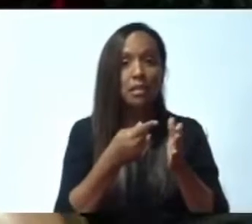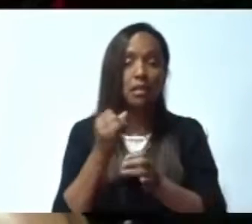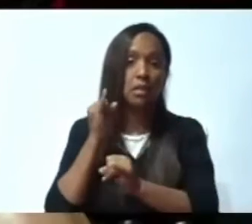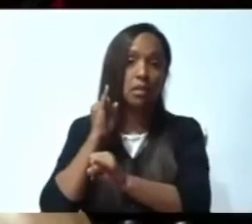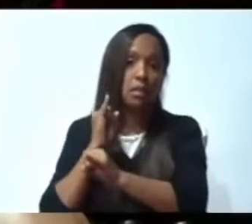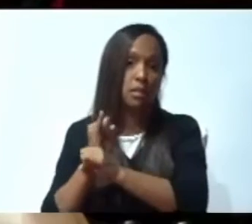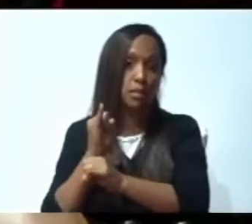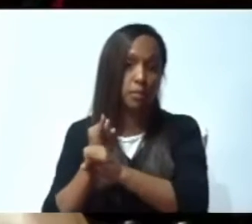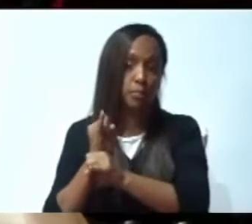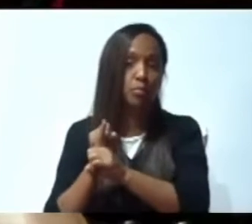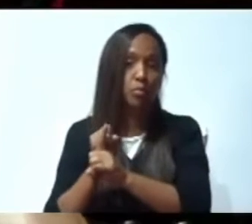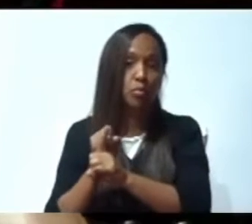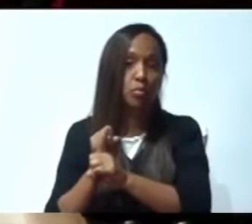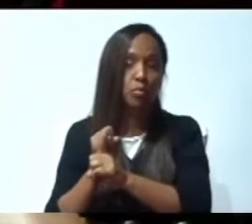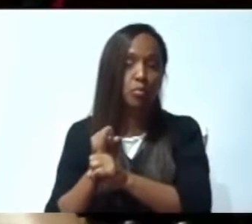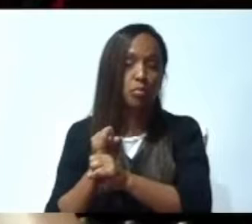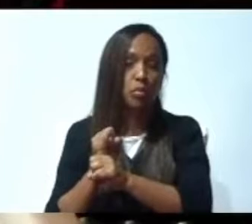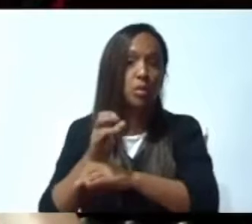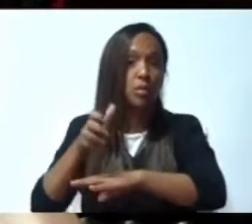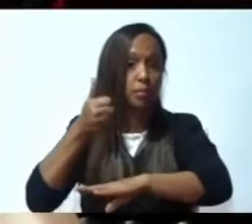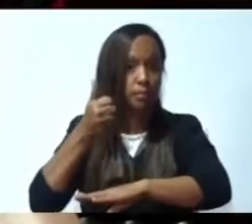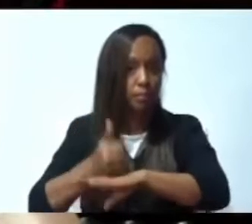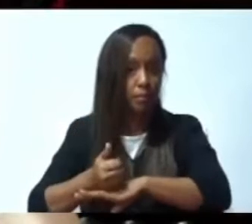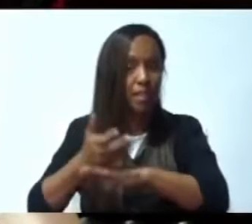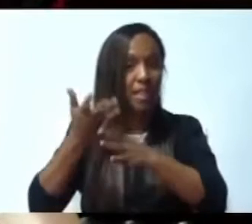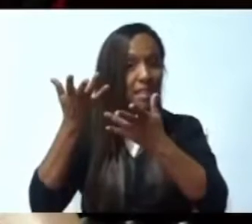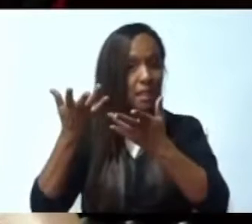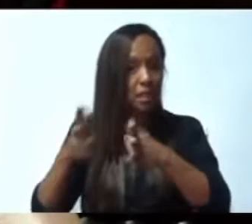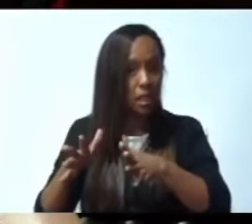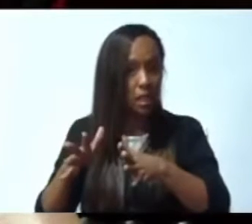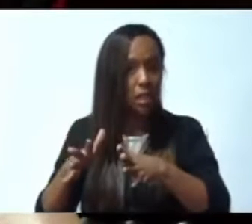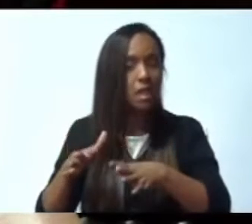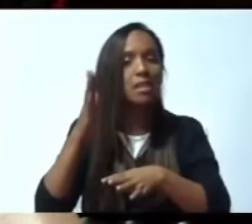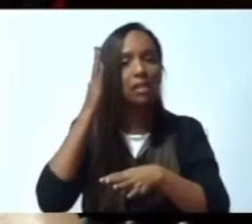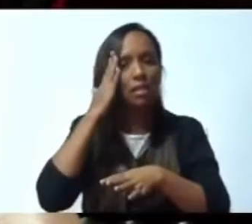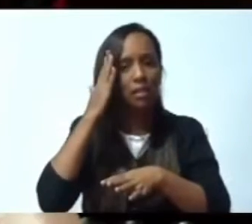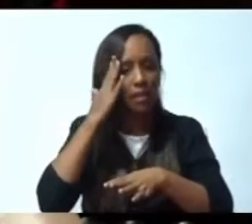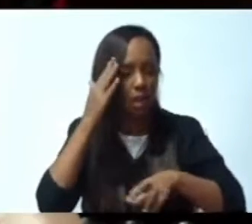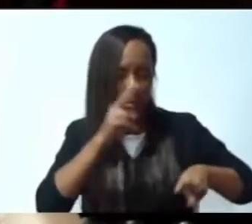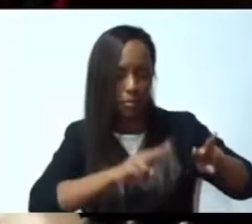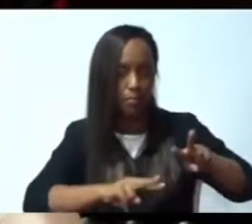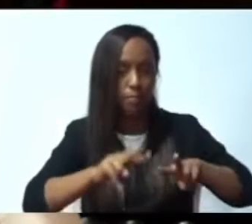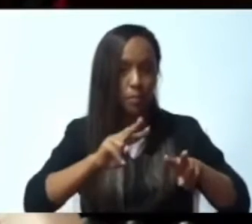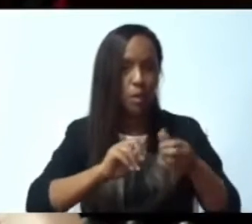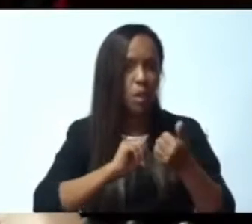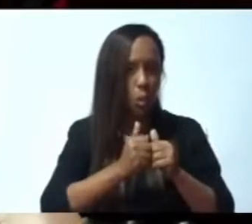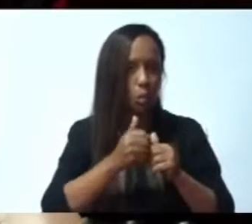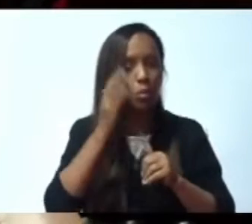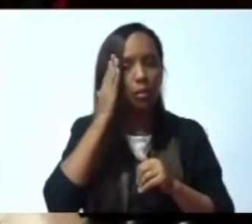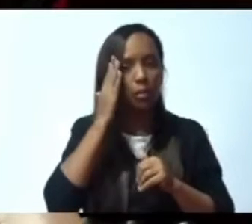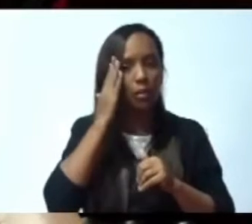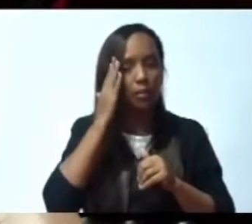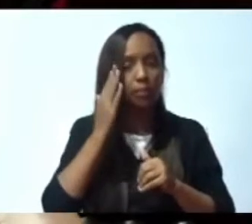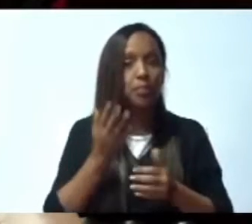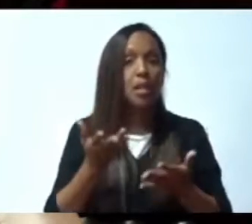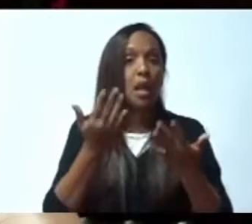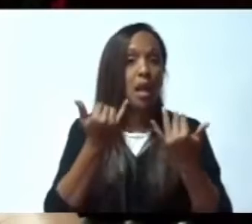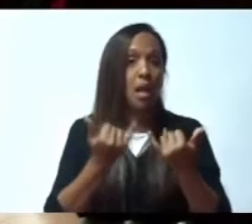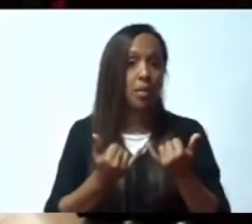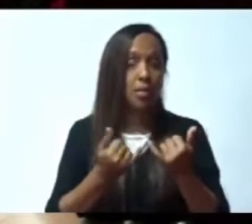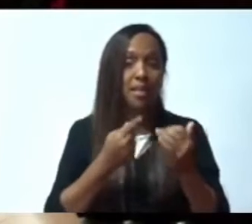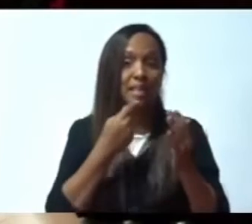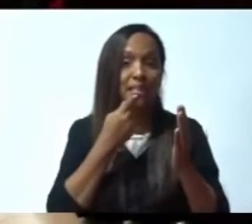producto. Sin embargo, en ese mismo párrafo 2 del artículo dice que toda normativa emitida